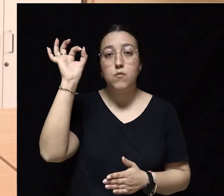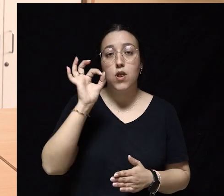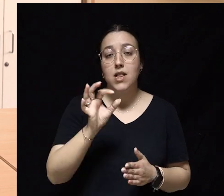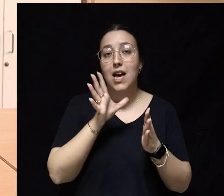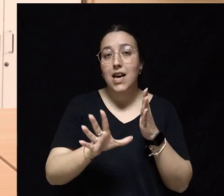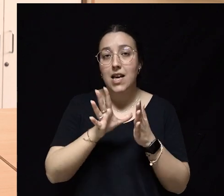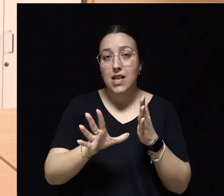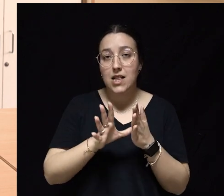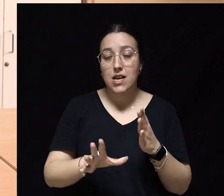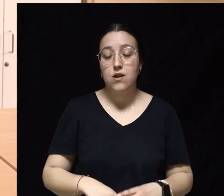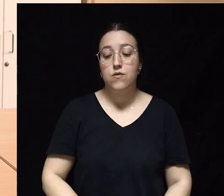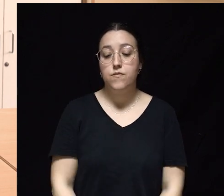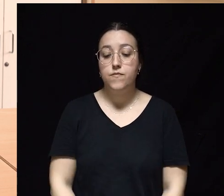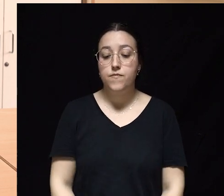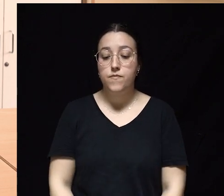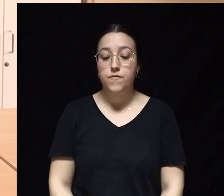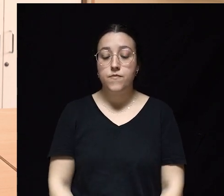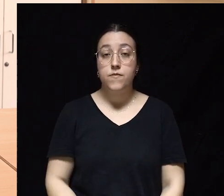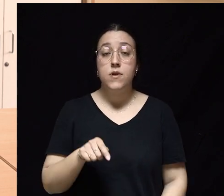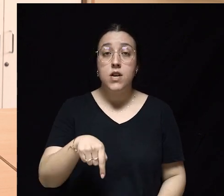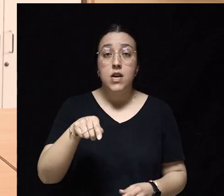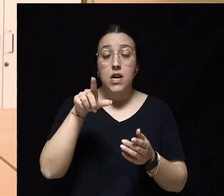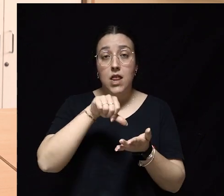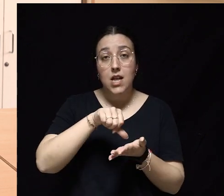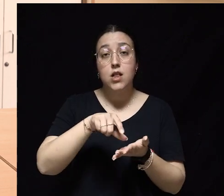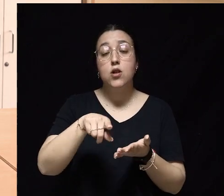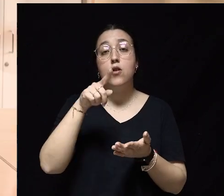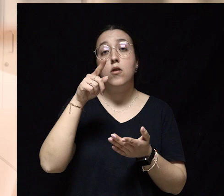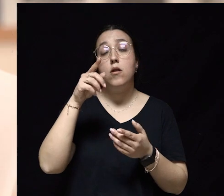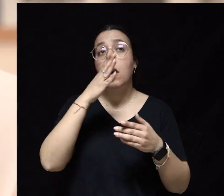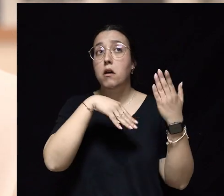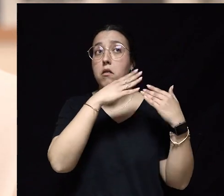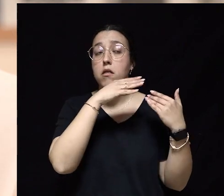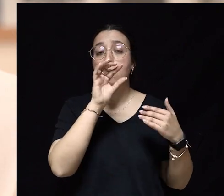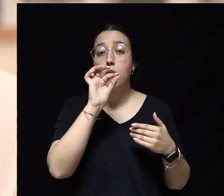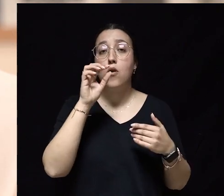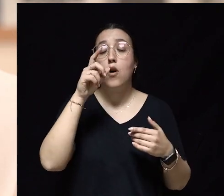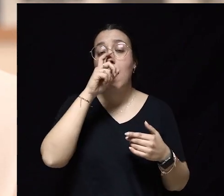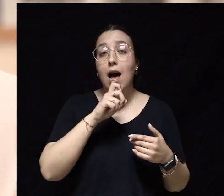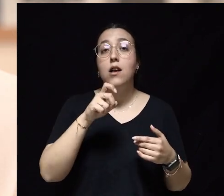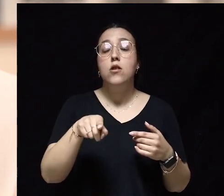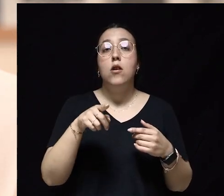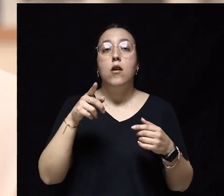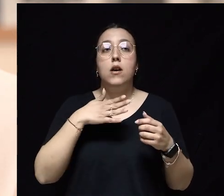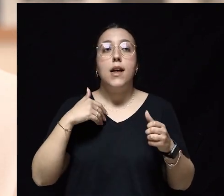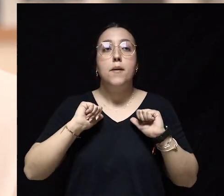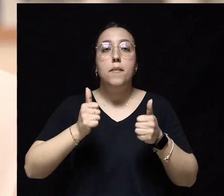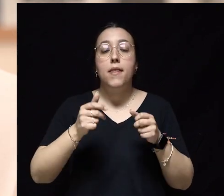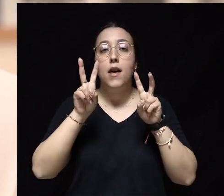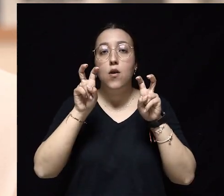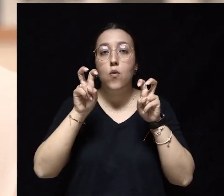centro que más porcentaje de etnia gitana tenemos. El centro hace un par de años